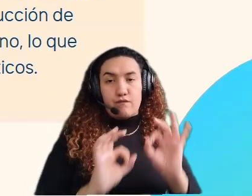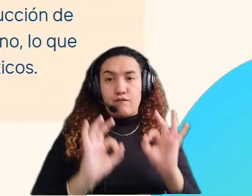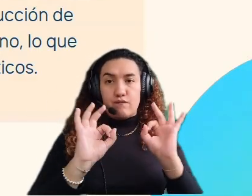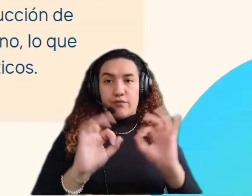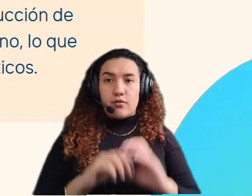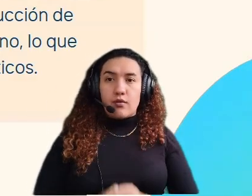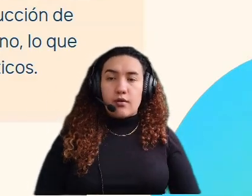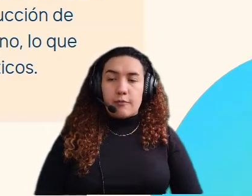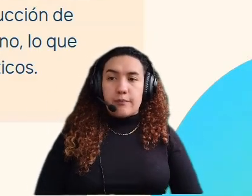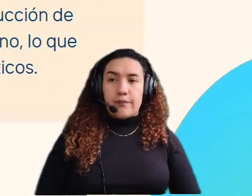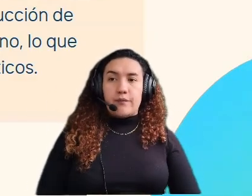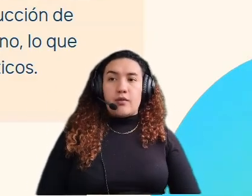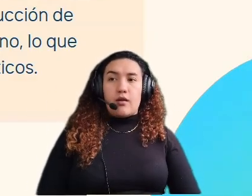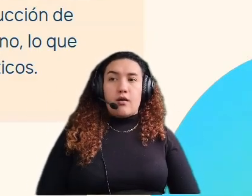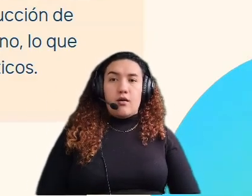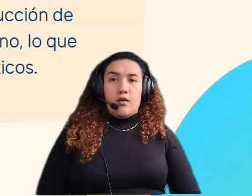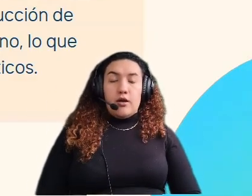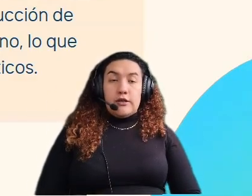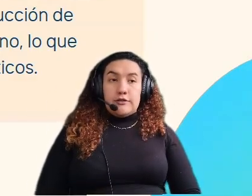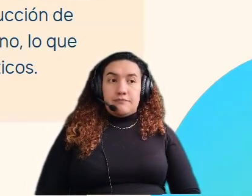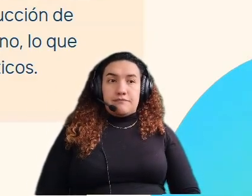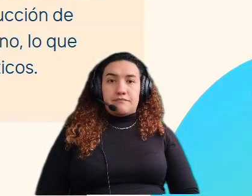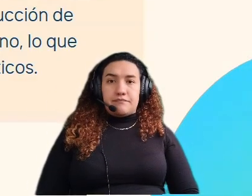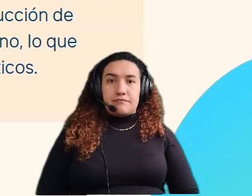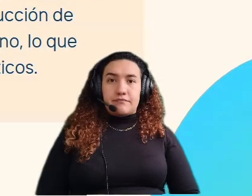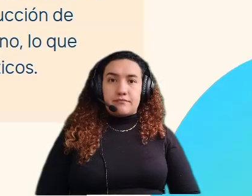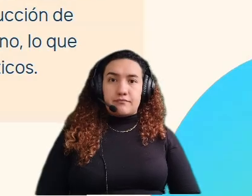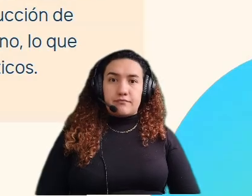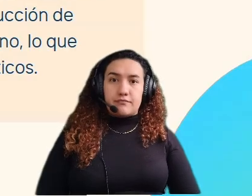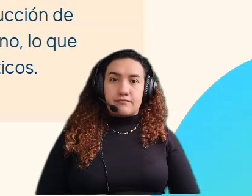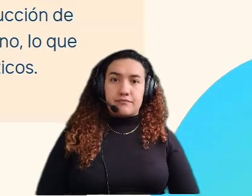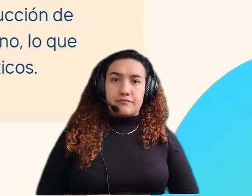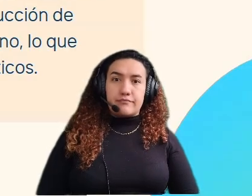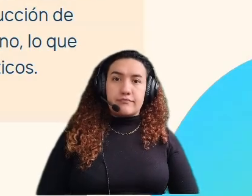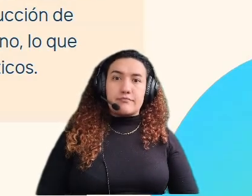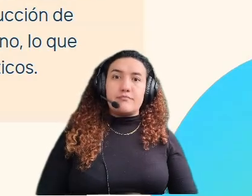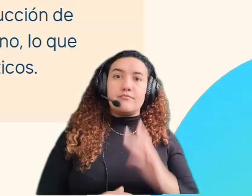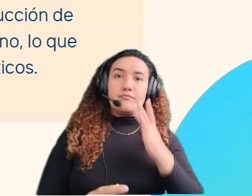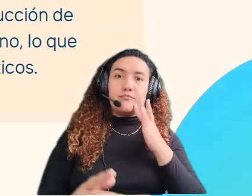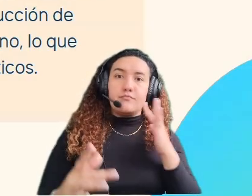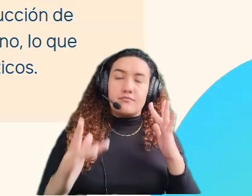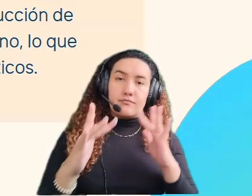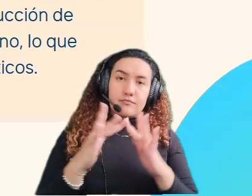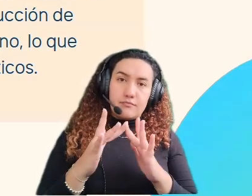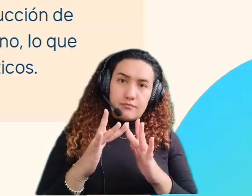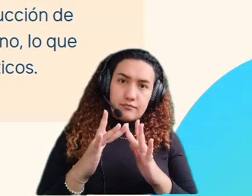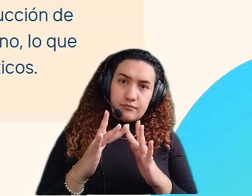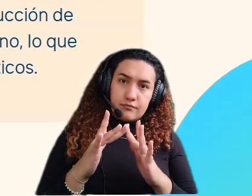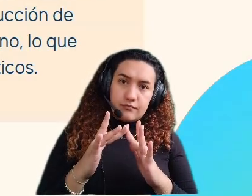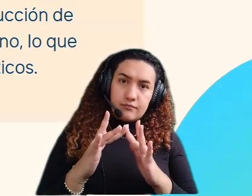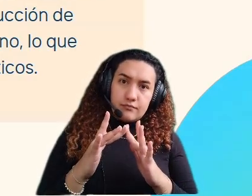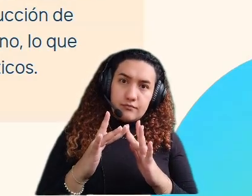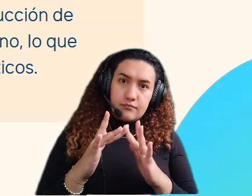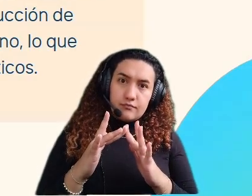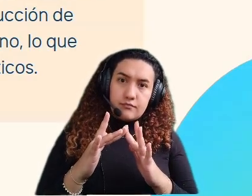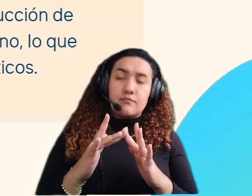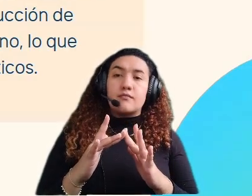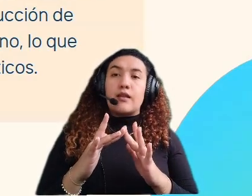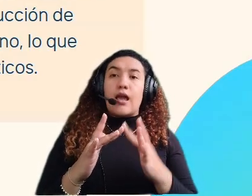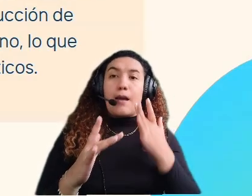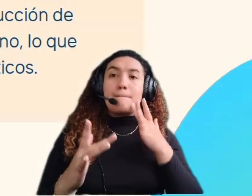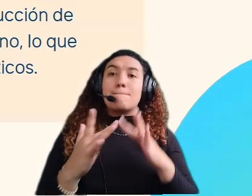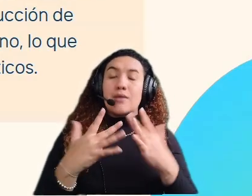altamente eficientes. Esto evidencia pues que la disminución en la fijación de carbono y la producción de